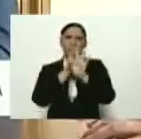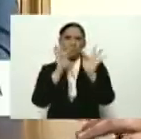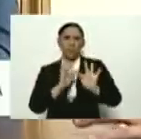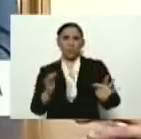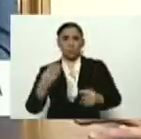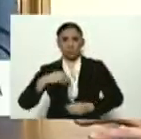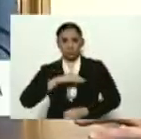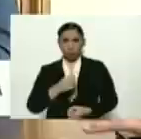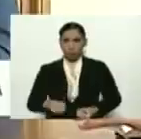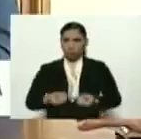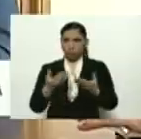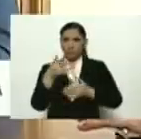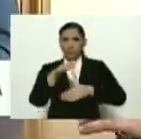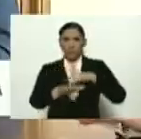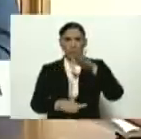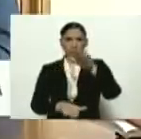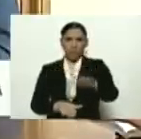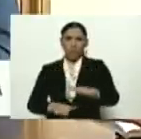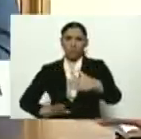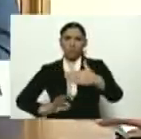Hemos dado pasos en la fundación